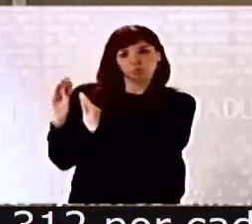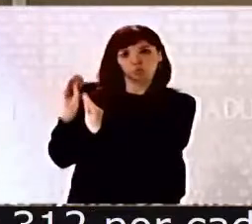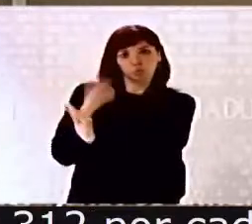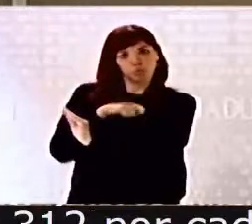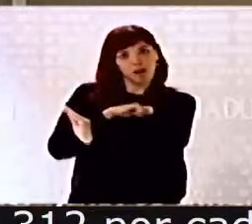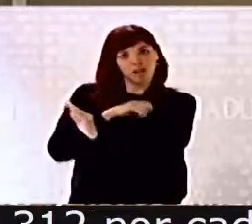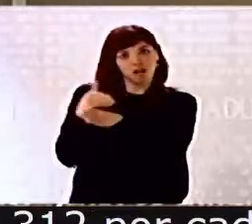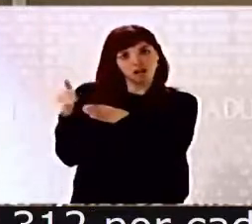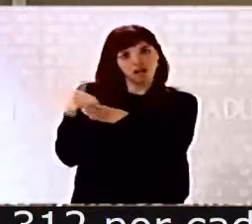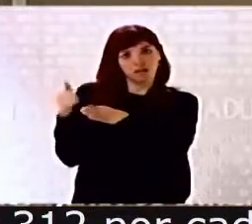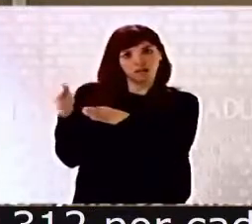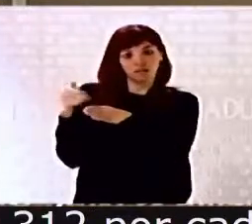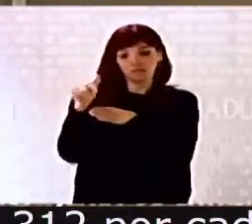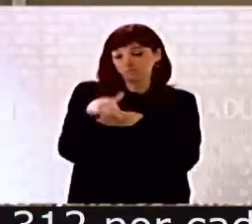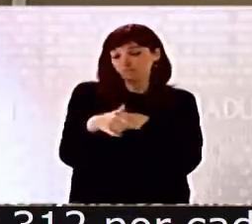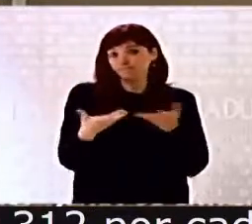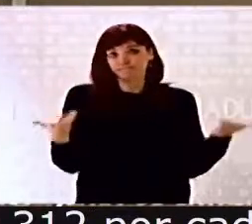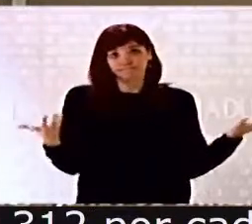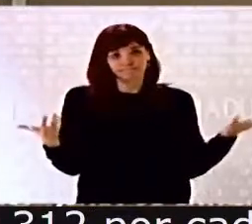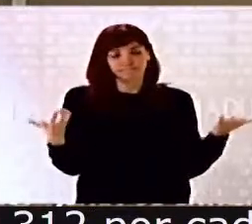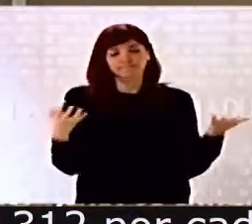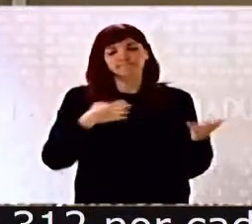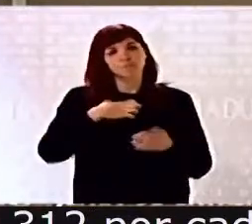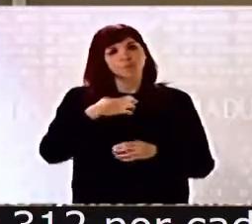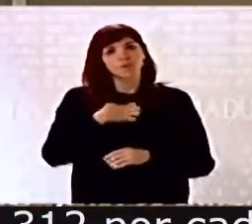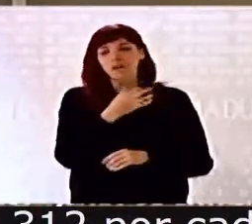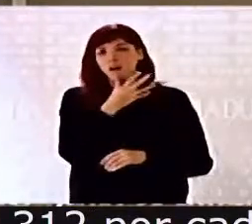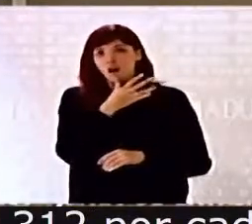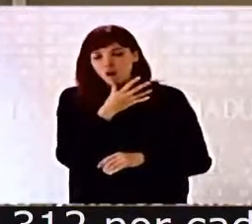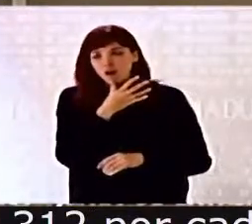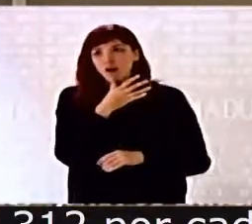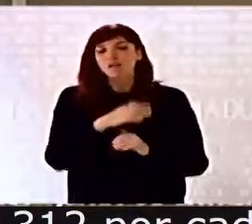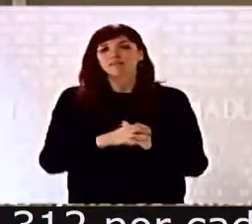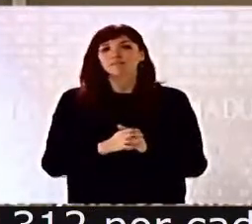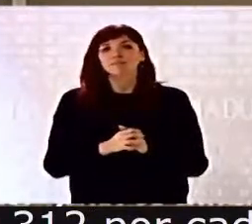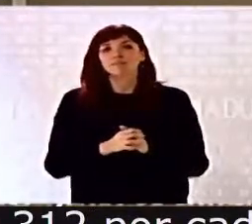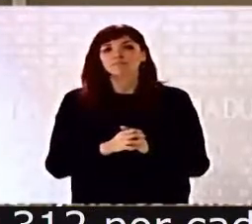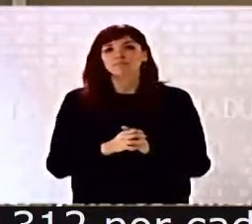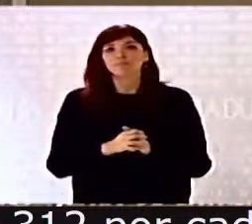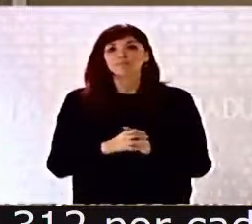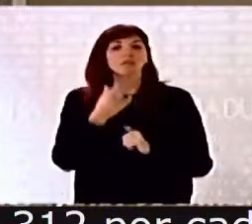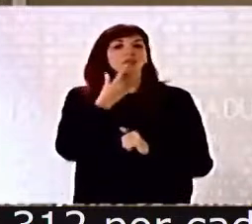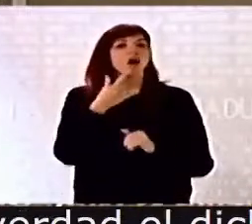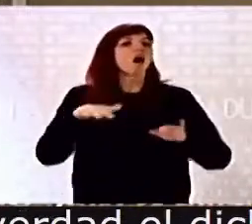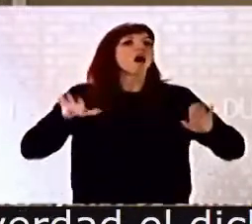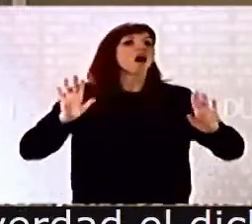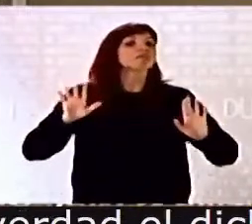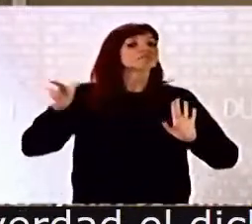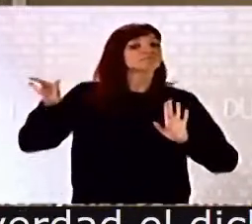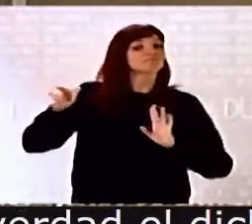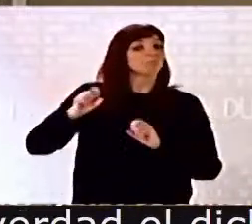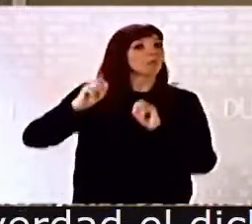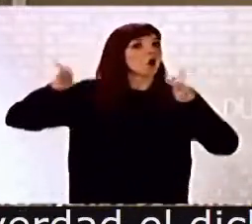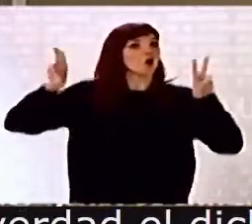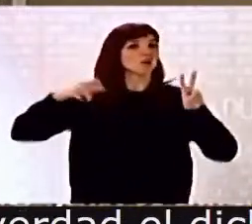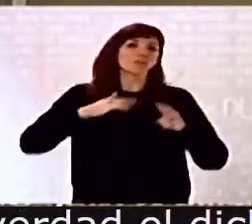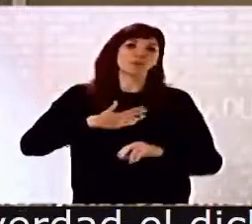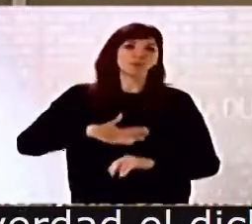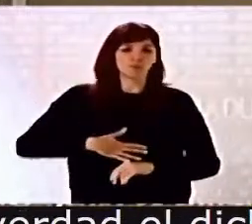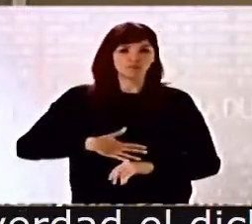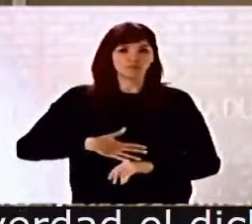Pero no podemos hacer verdad el dicho de mal de muchos, ya saben cómo